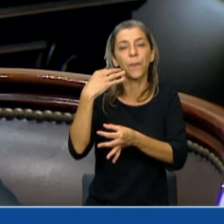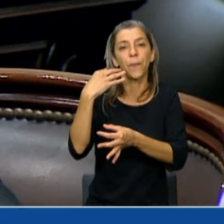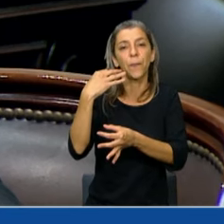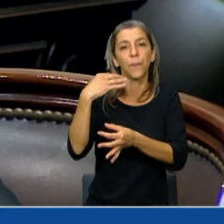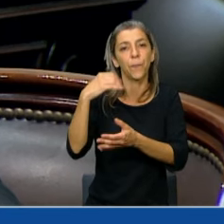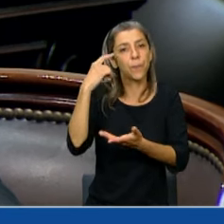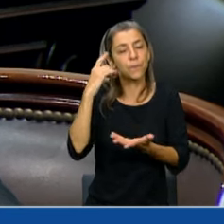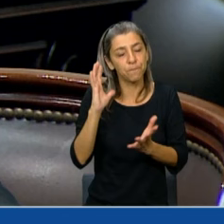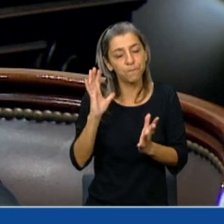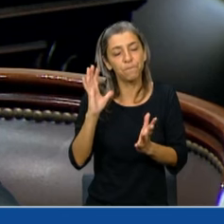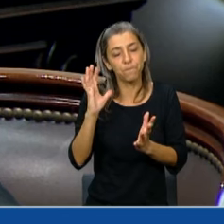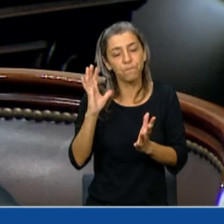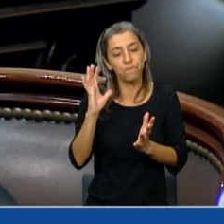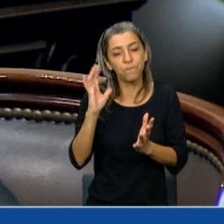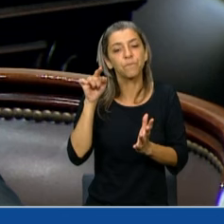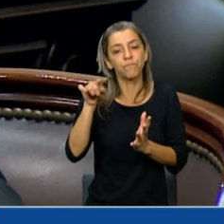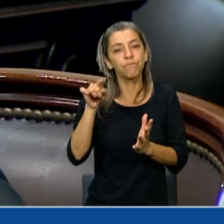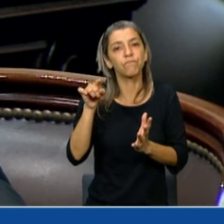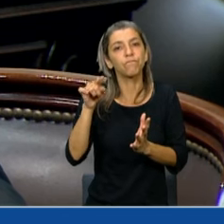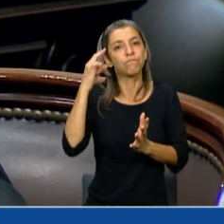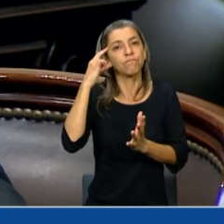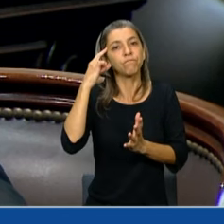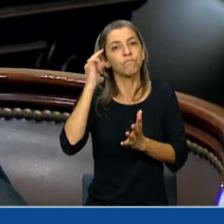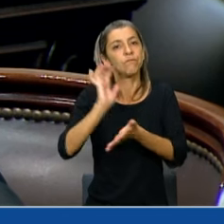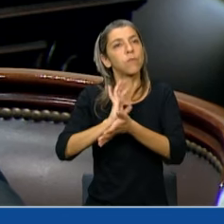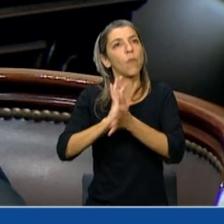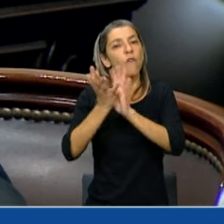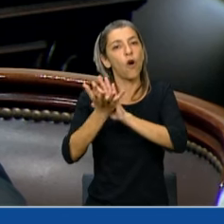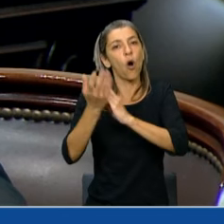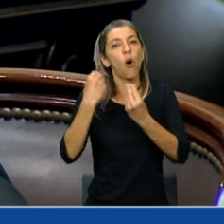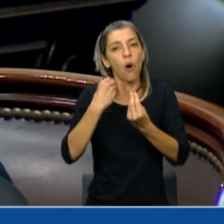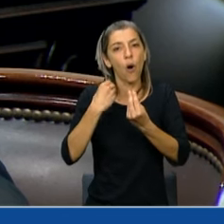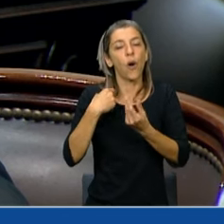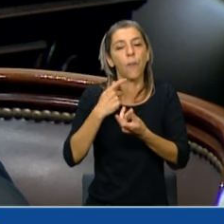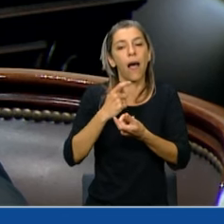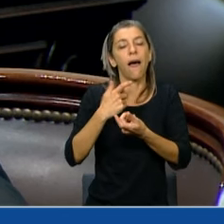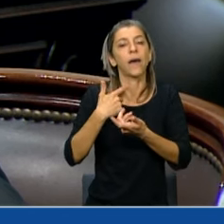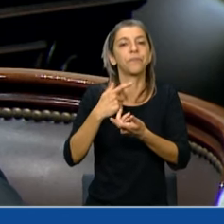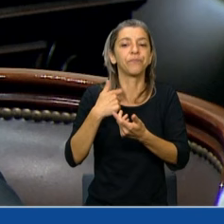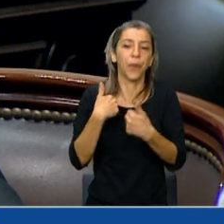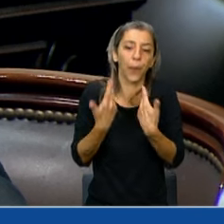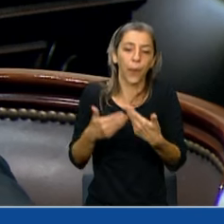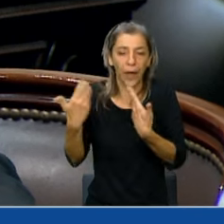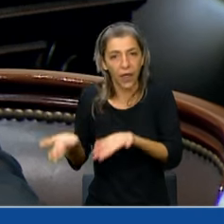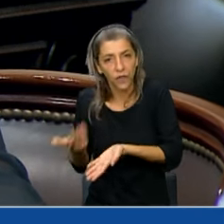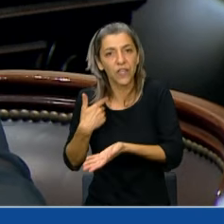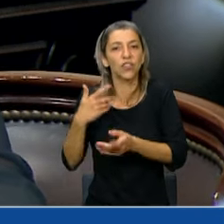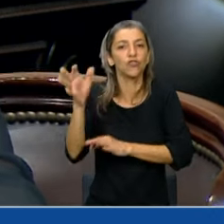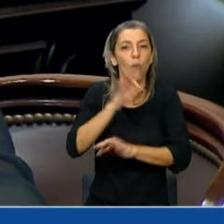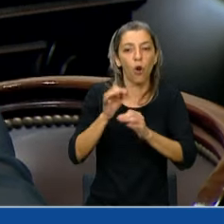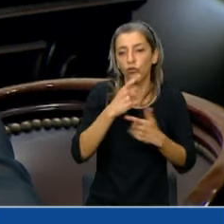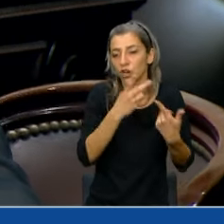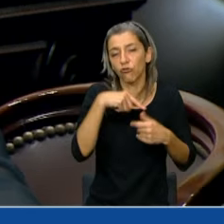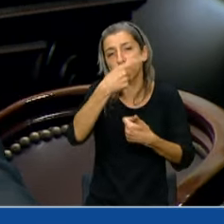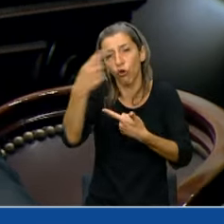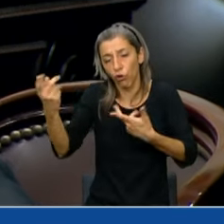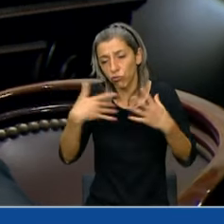es las ampliaciones y modificaciones las transferencias de proyectos y beneficios y la invitación